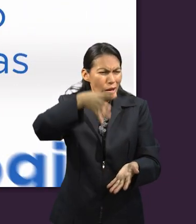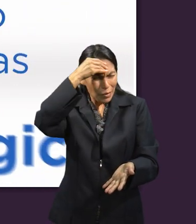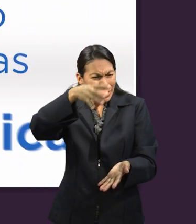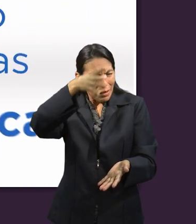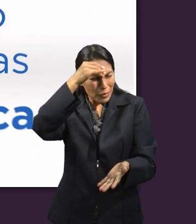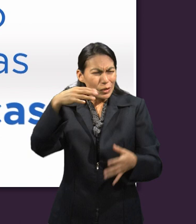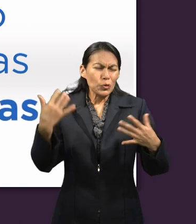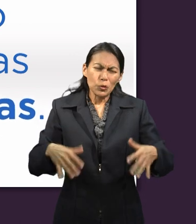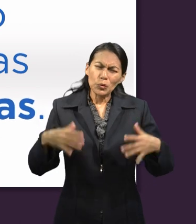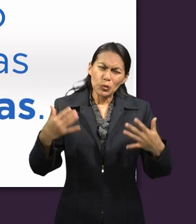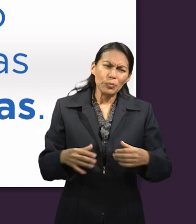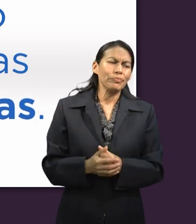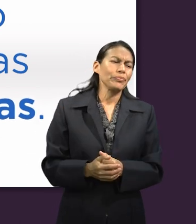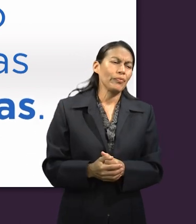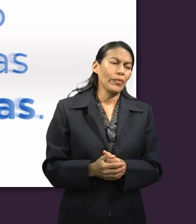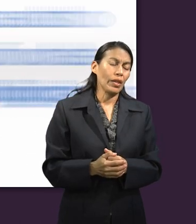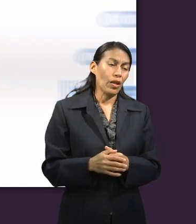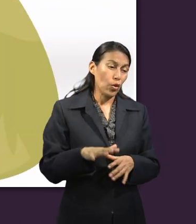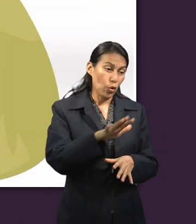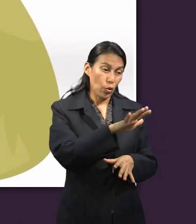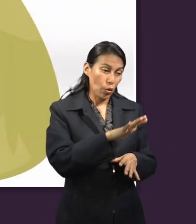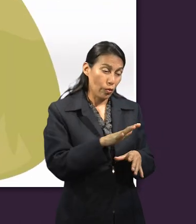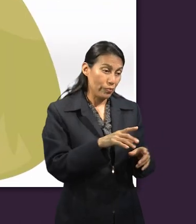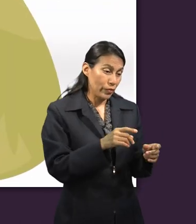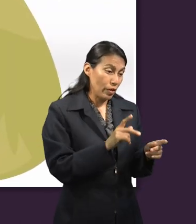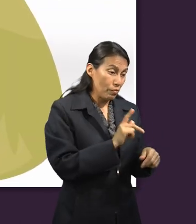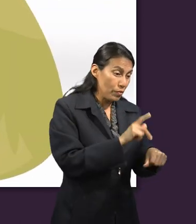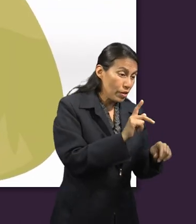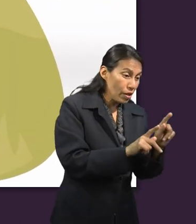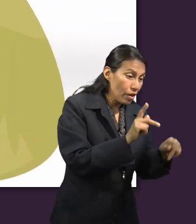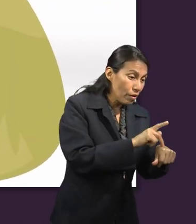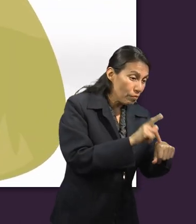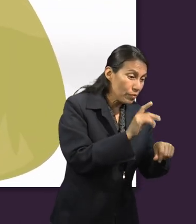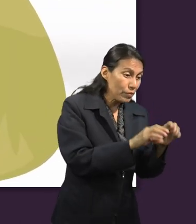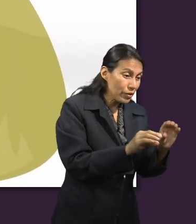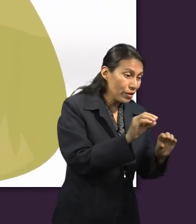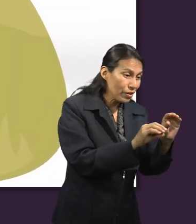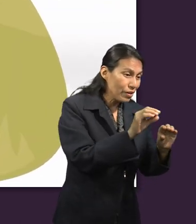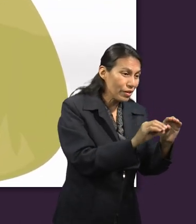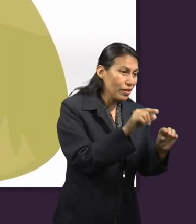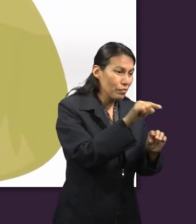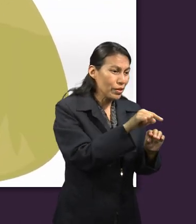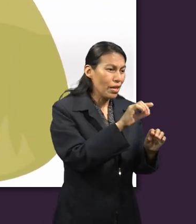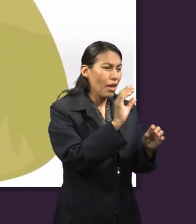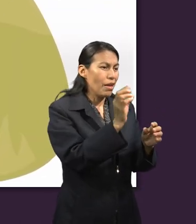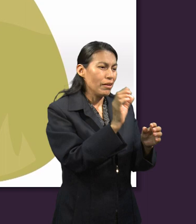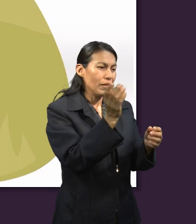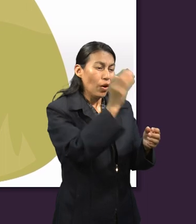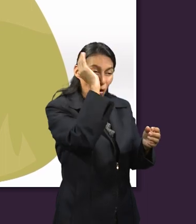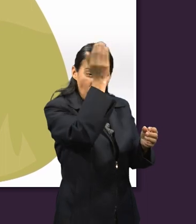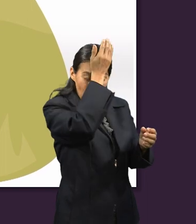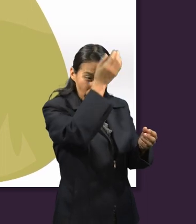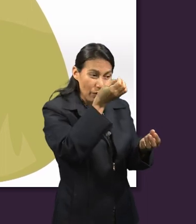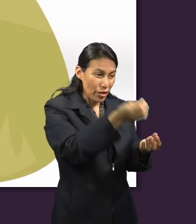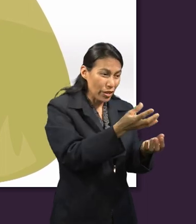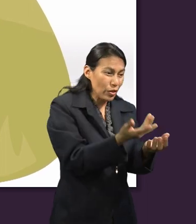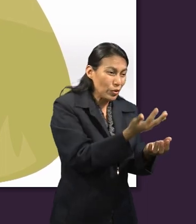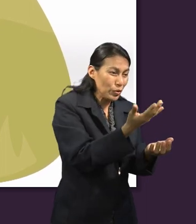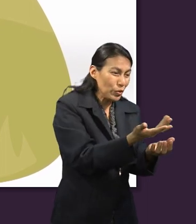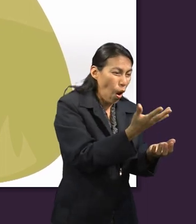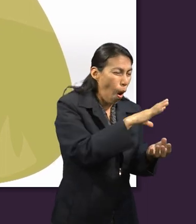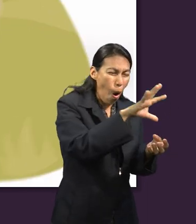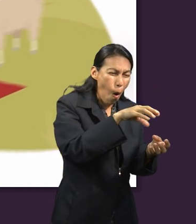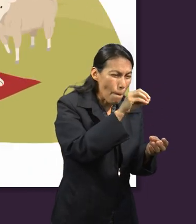profundas lecciones teológicas el holocausto era el único sacrificio que requería quemar la totalidad del animal